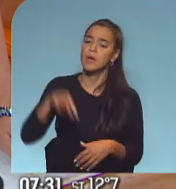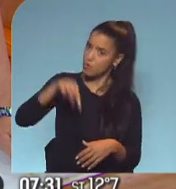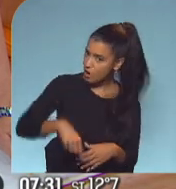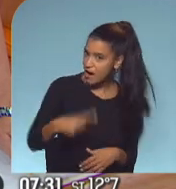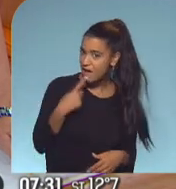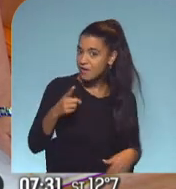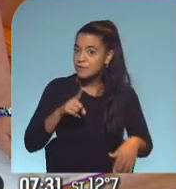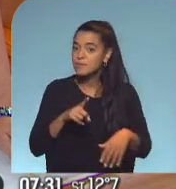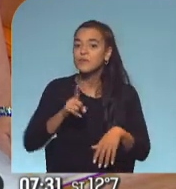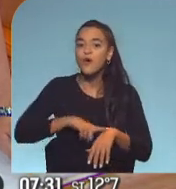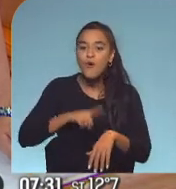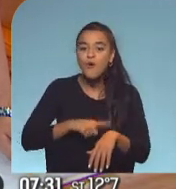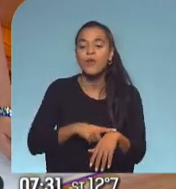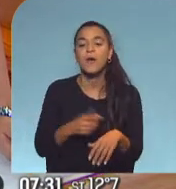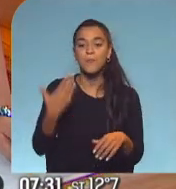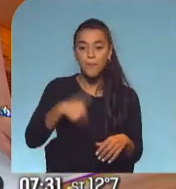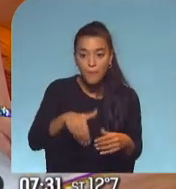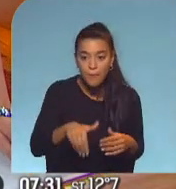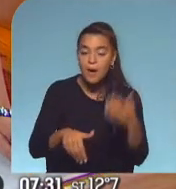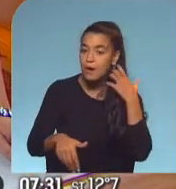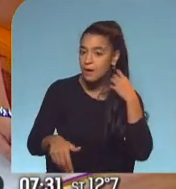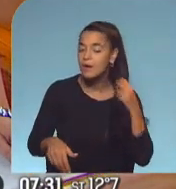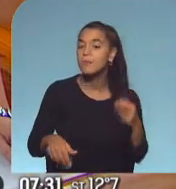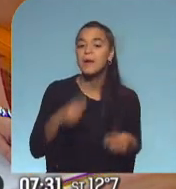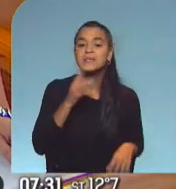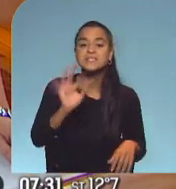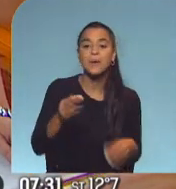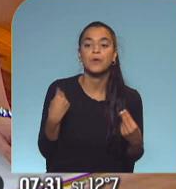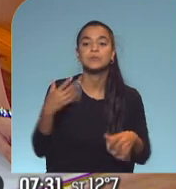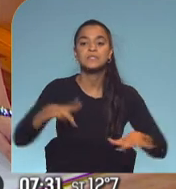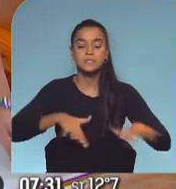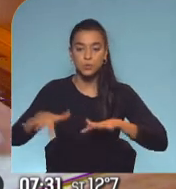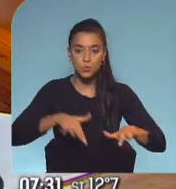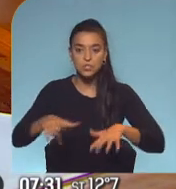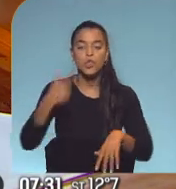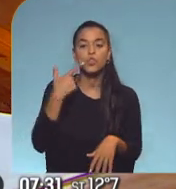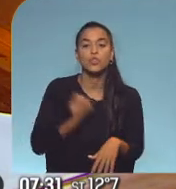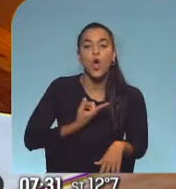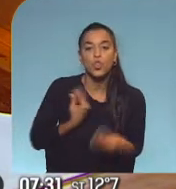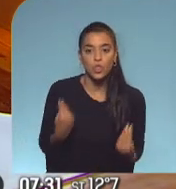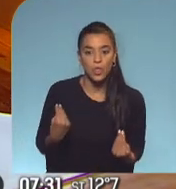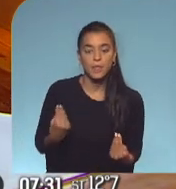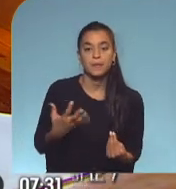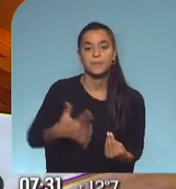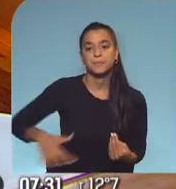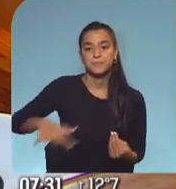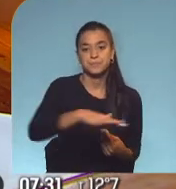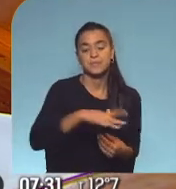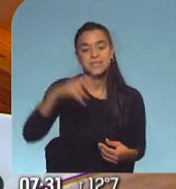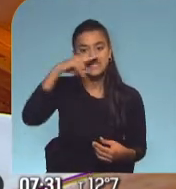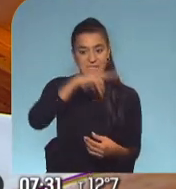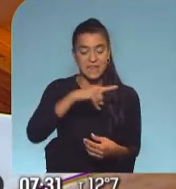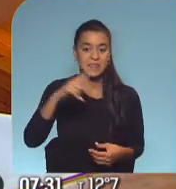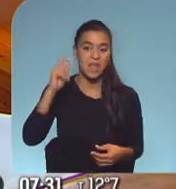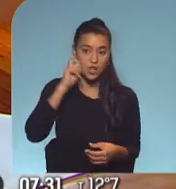Vamos a la hora, anticipándonos a lo que va a pasar en los próximos días para saber cuál es la situación y dónde está justamente esta chiquita de 7